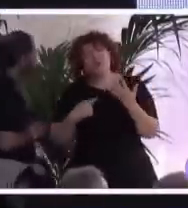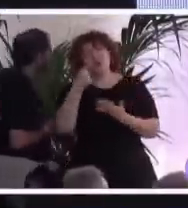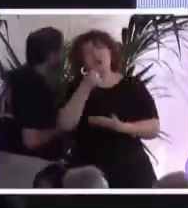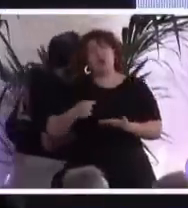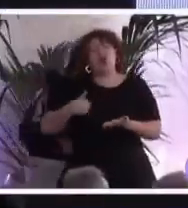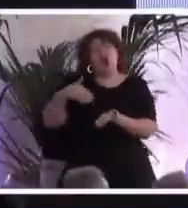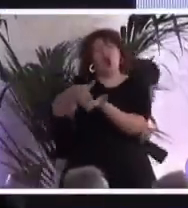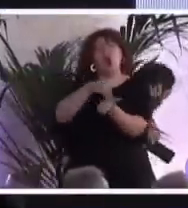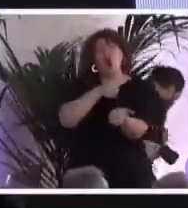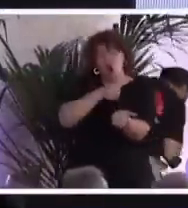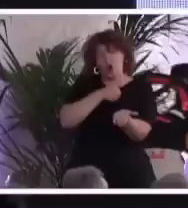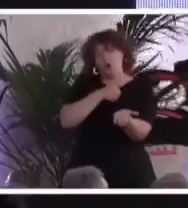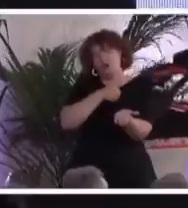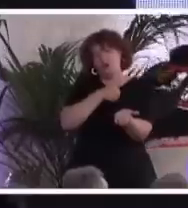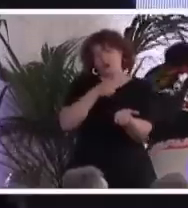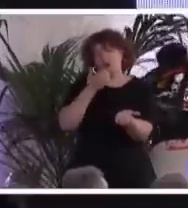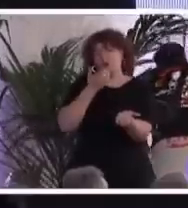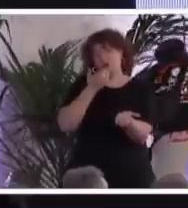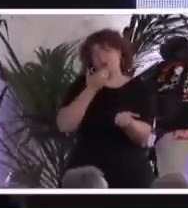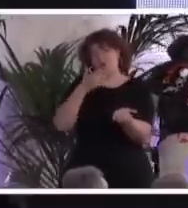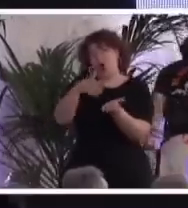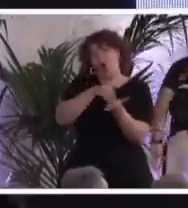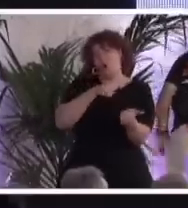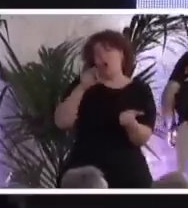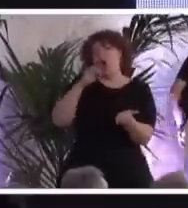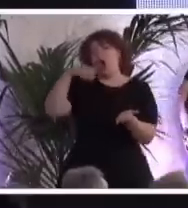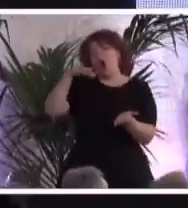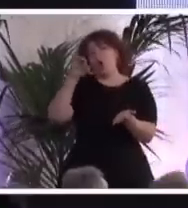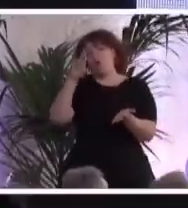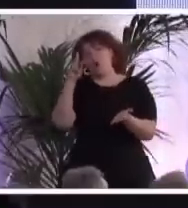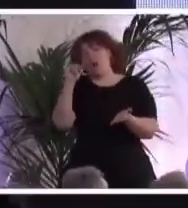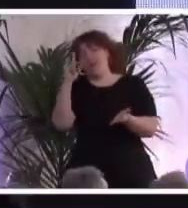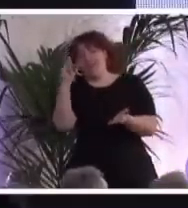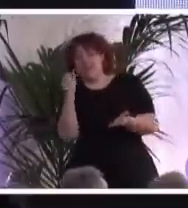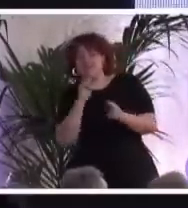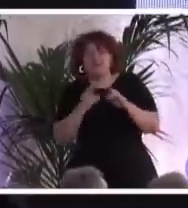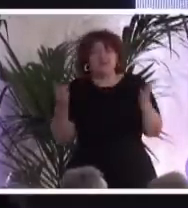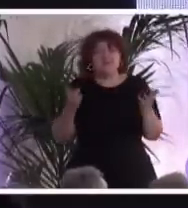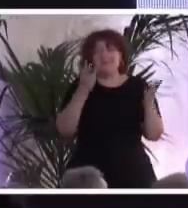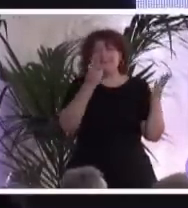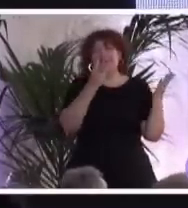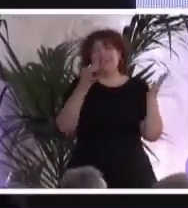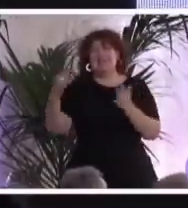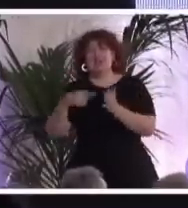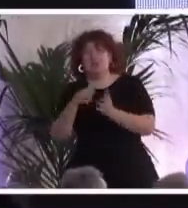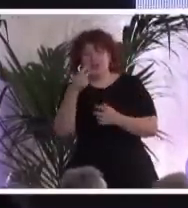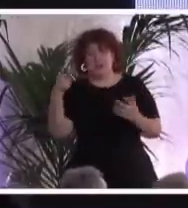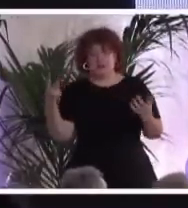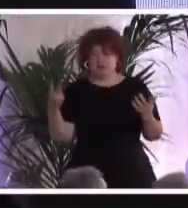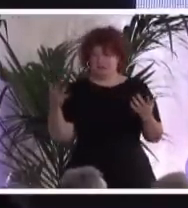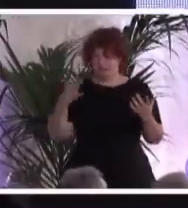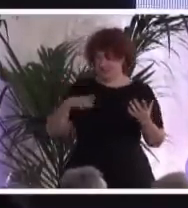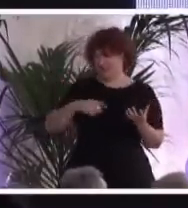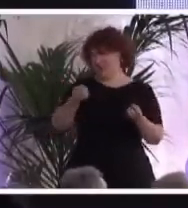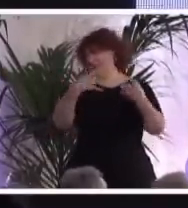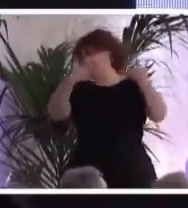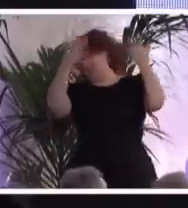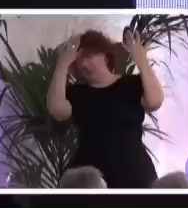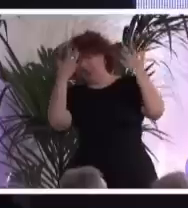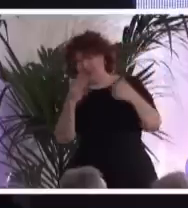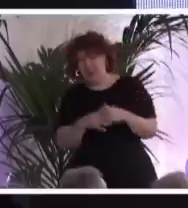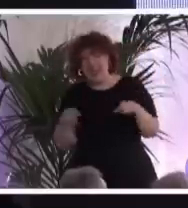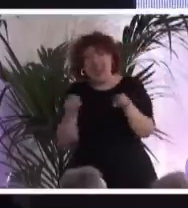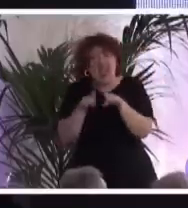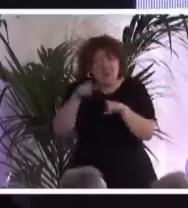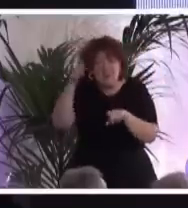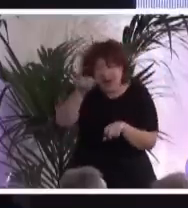llevó de comisión o de mordida casi 300.000 euros no se lo que dice que me estás contando Iglesias que el